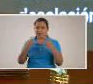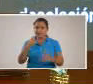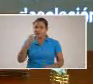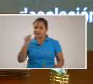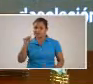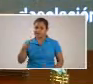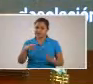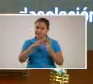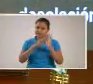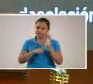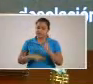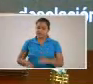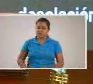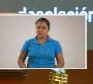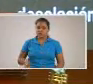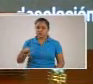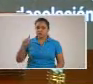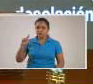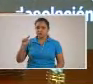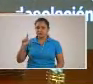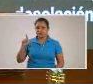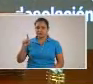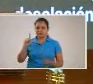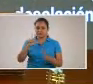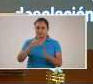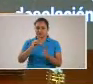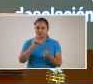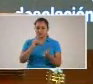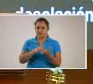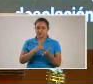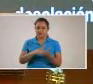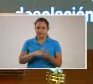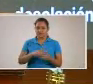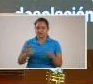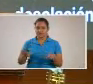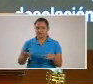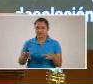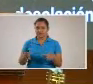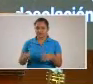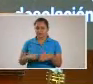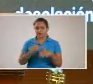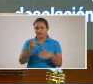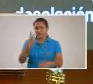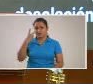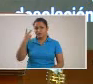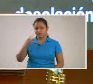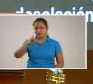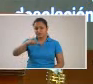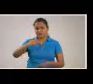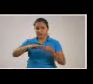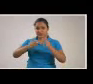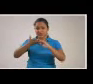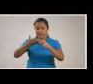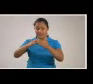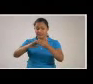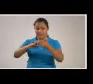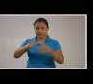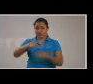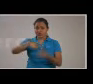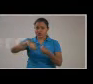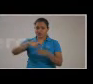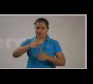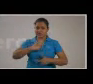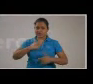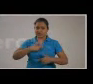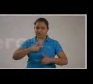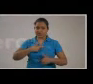versículo. Lucas 21:20. Pero cuando veáis a Jerusalén rodeada de ejércitos, sabed entonces